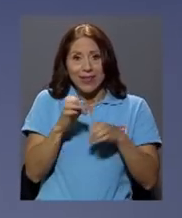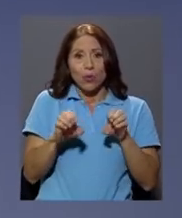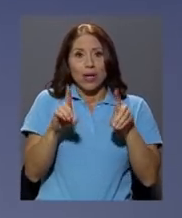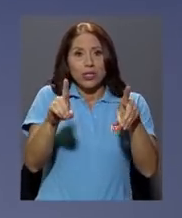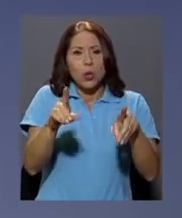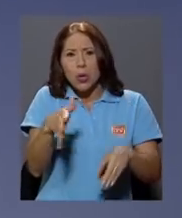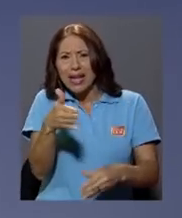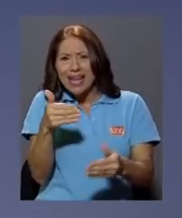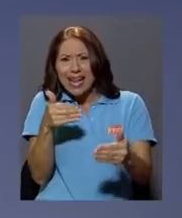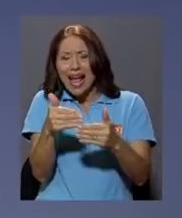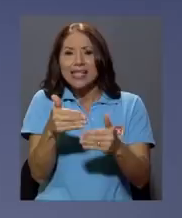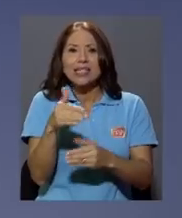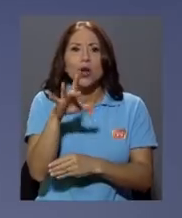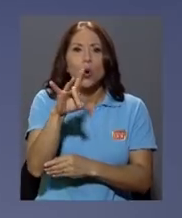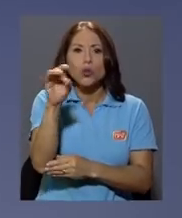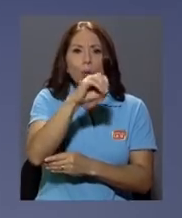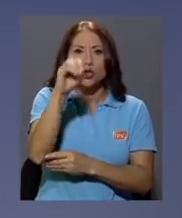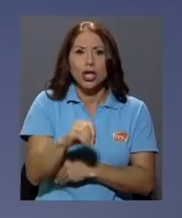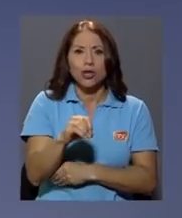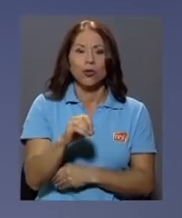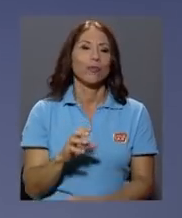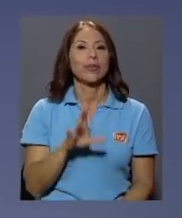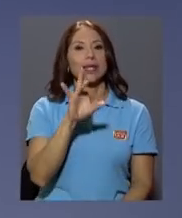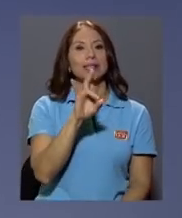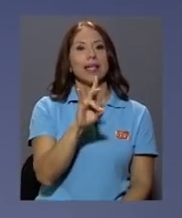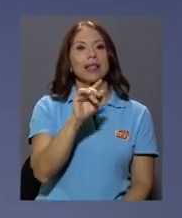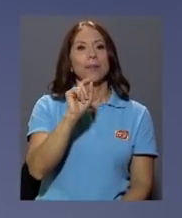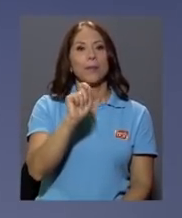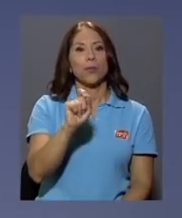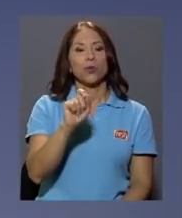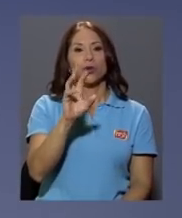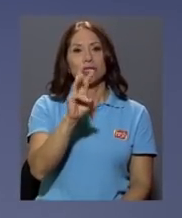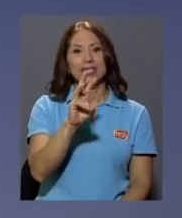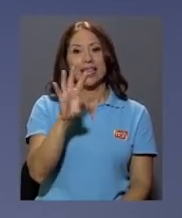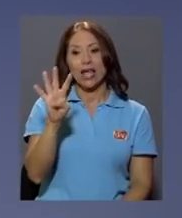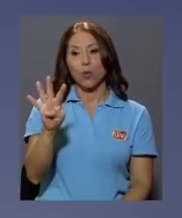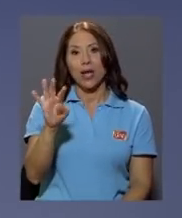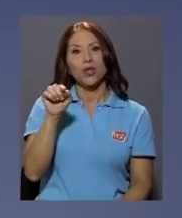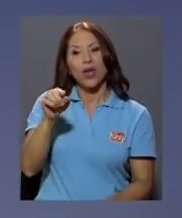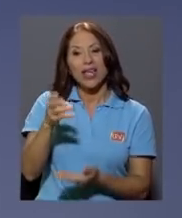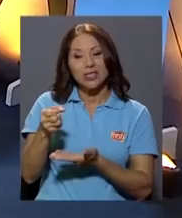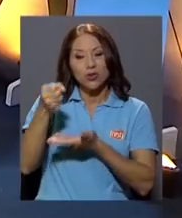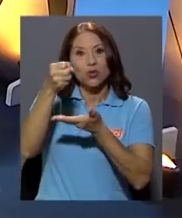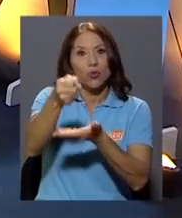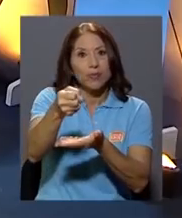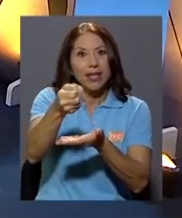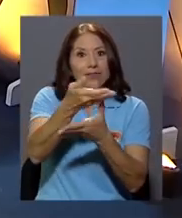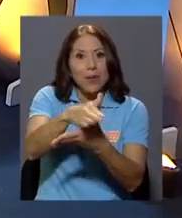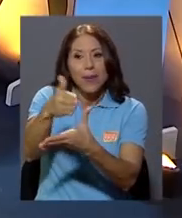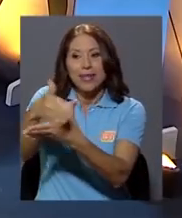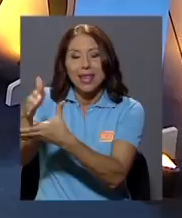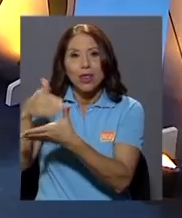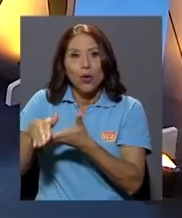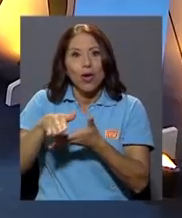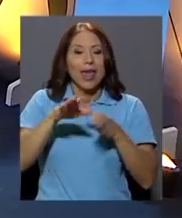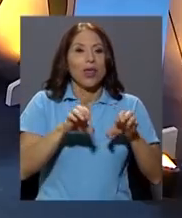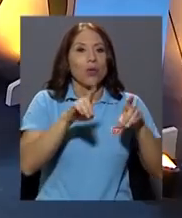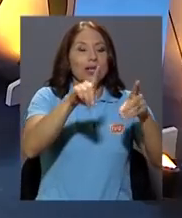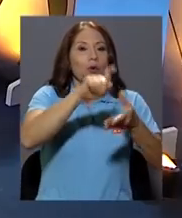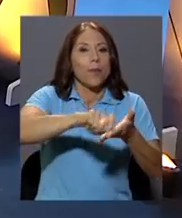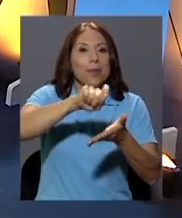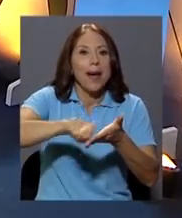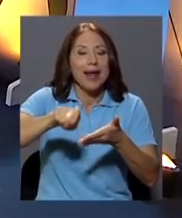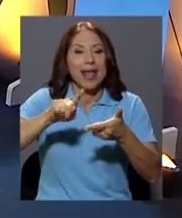casi sobre un 8%, que es un 7.64%, y eso es repartido en educación primaria, secundaria,